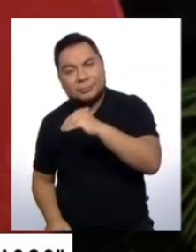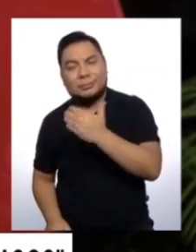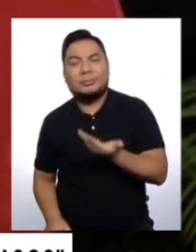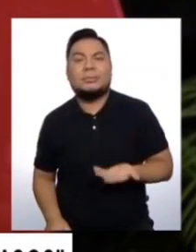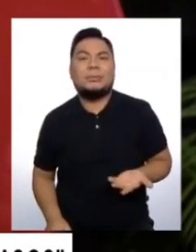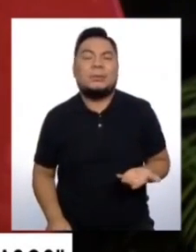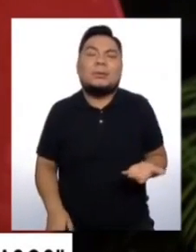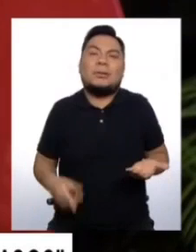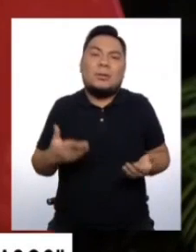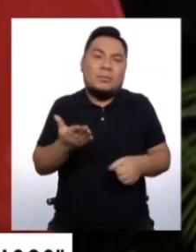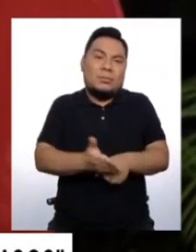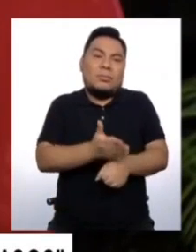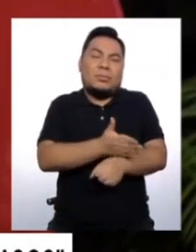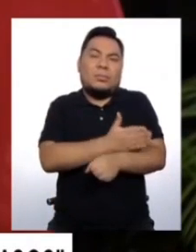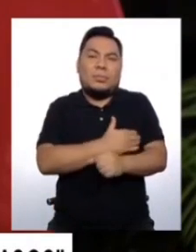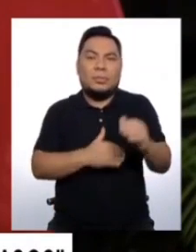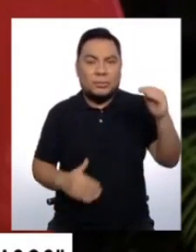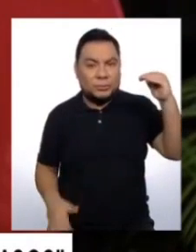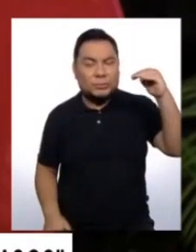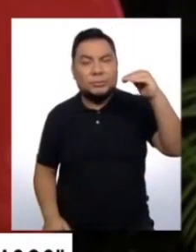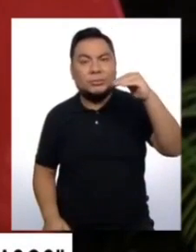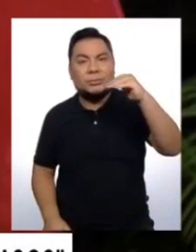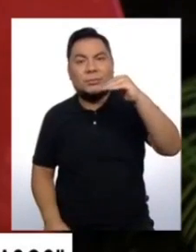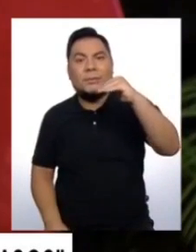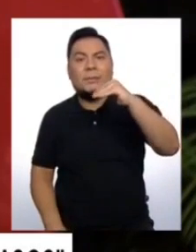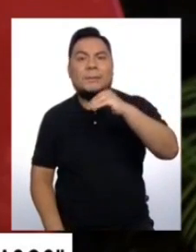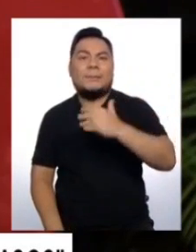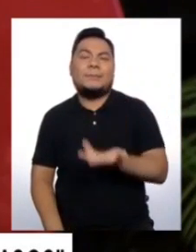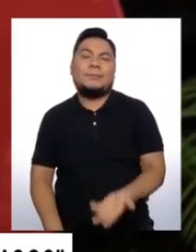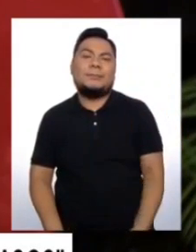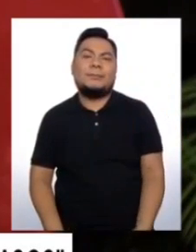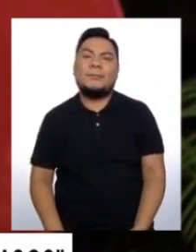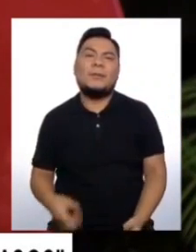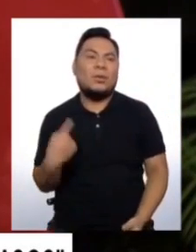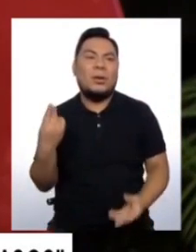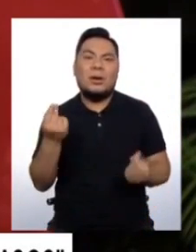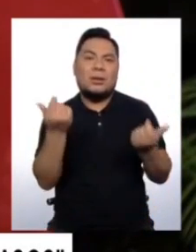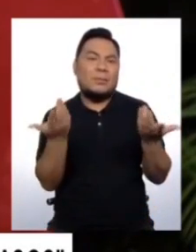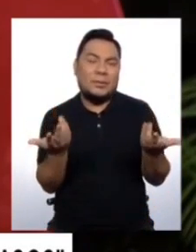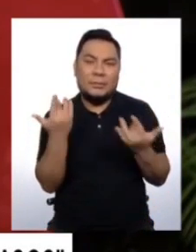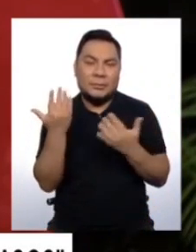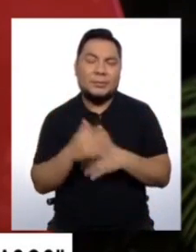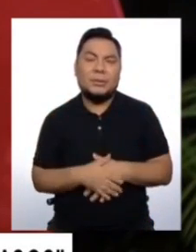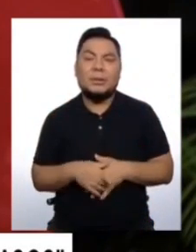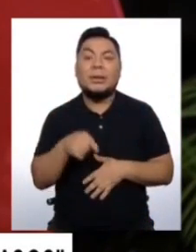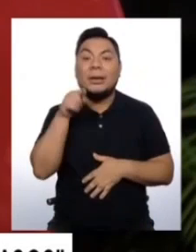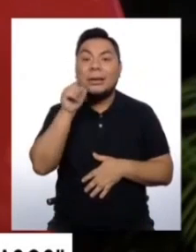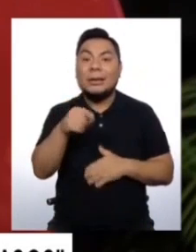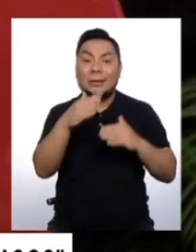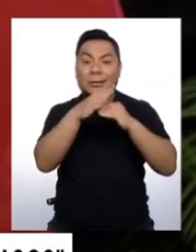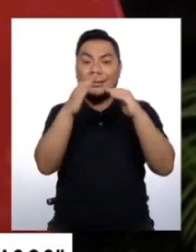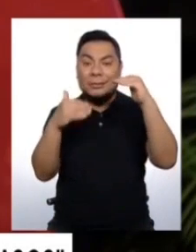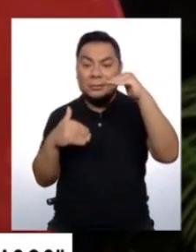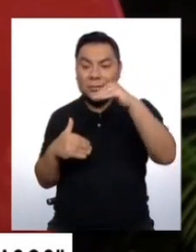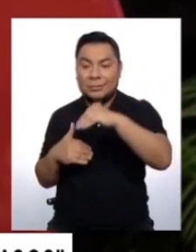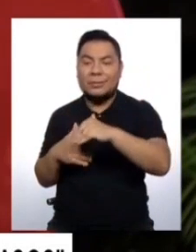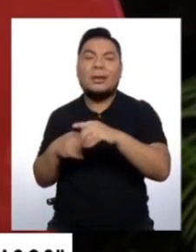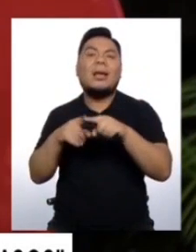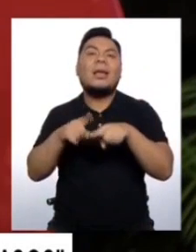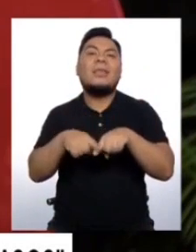ese descenso de la meseta sea con la velocidad que todos esperamos. Y eso depende de todos.